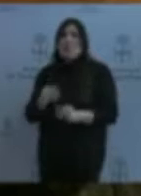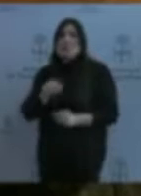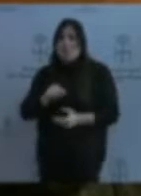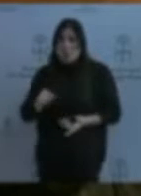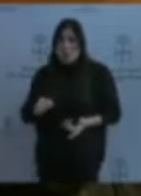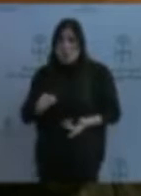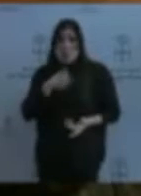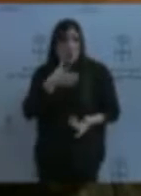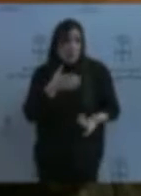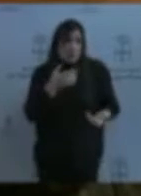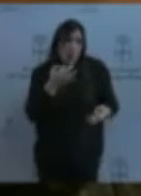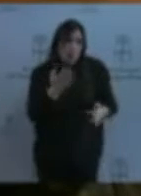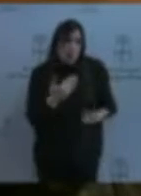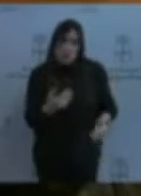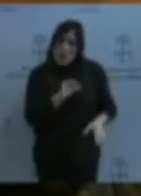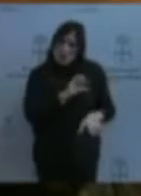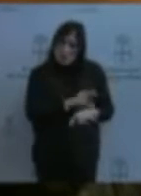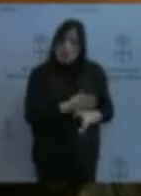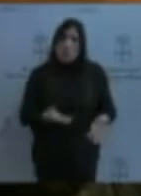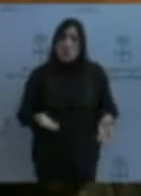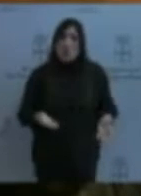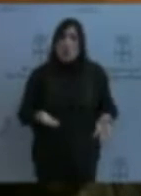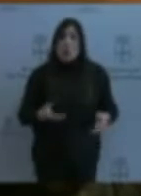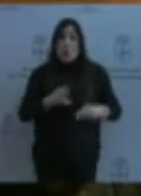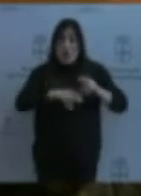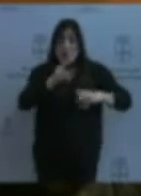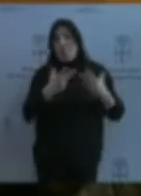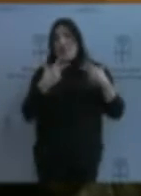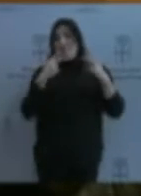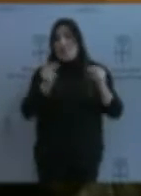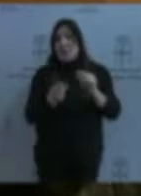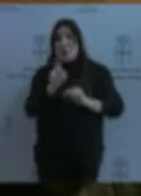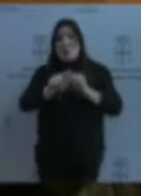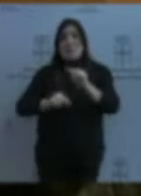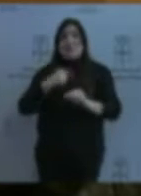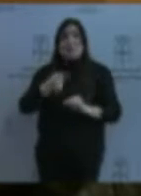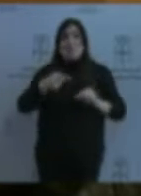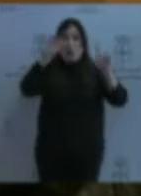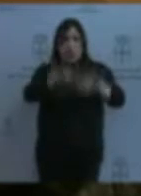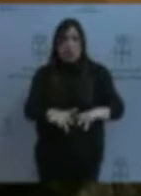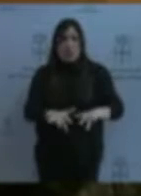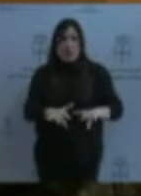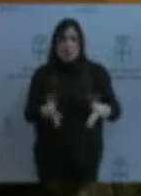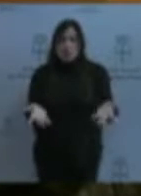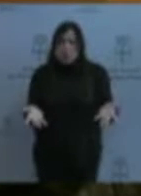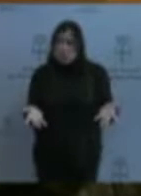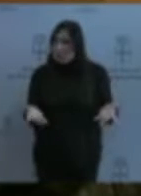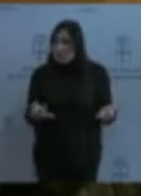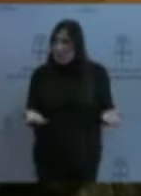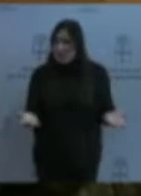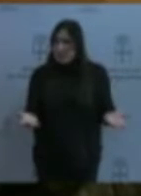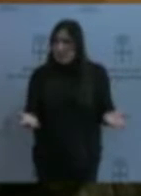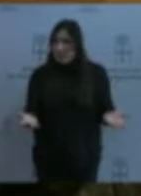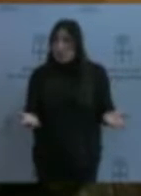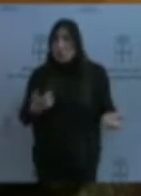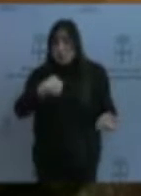no es de recibo que se termine la obra y en un mes ya esté deshecha. Entonces, nosotros le queremos primero